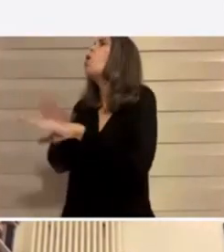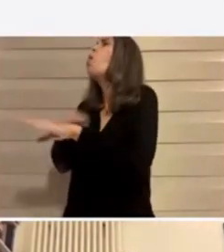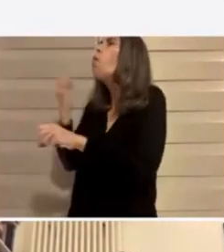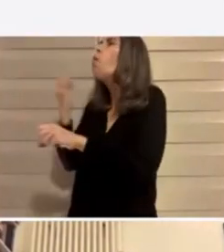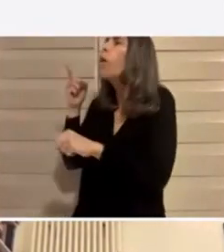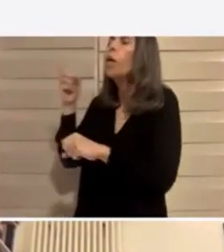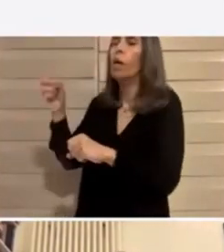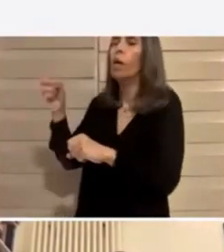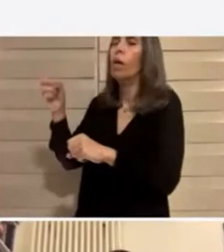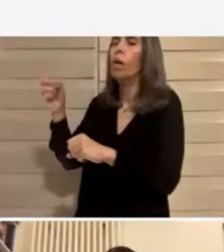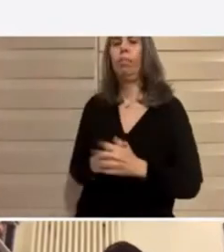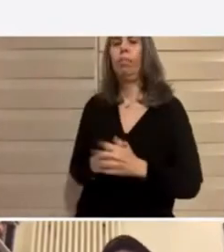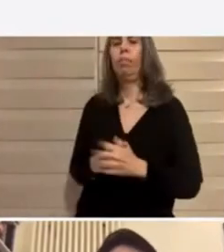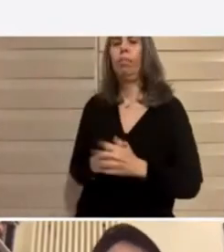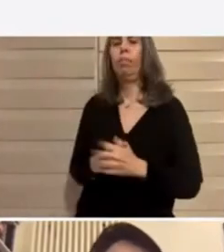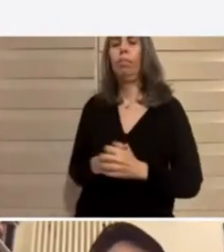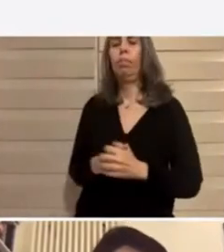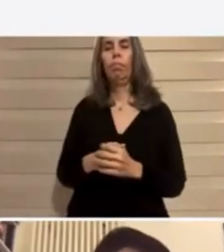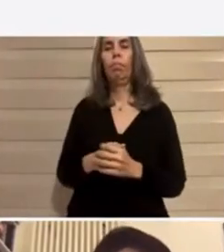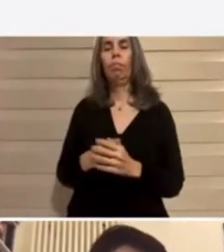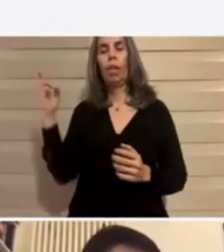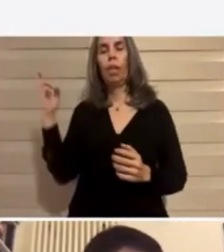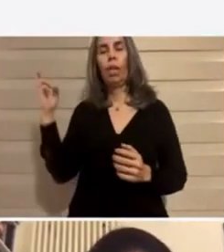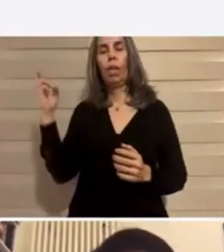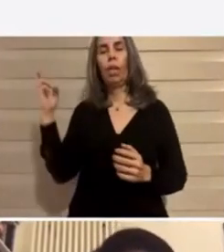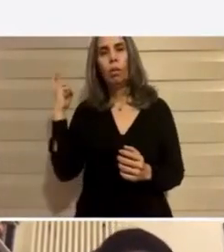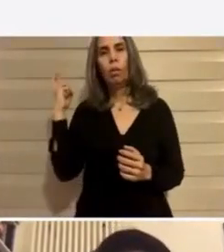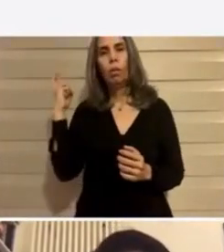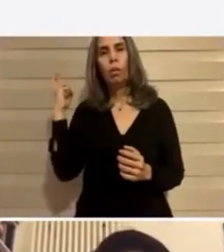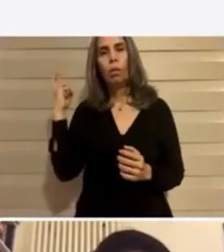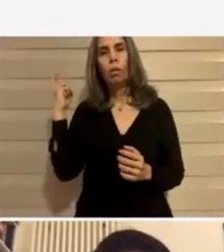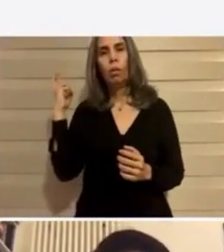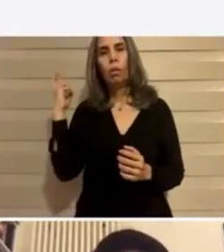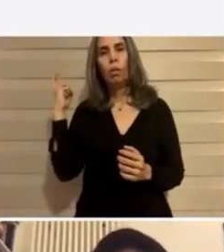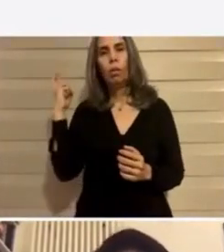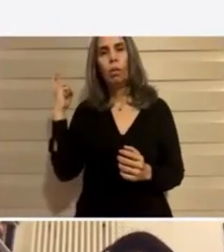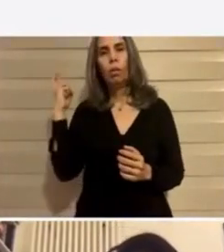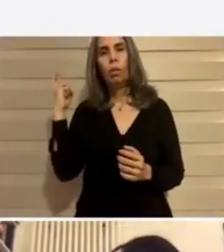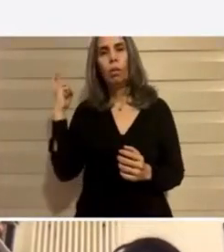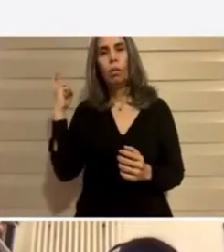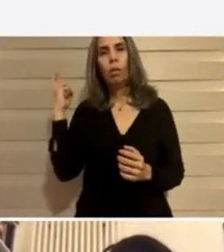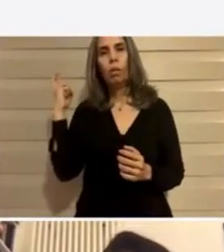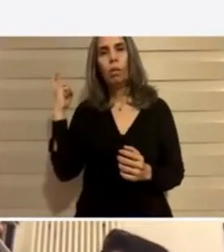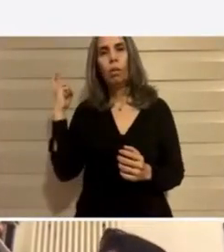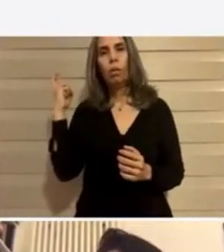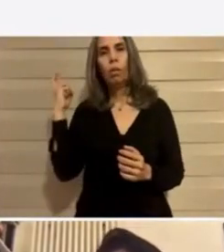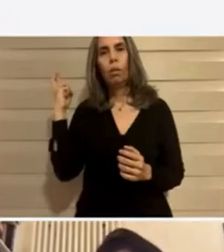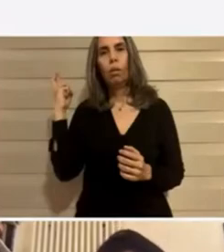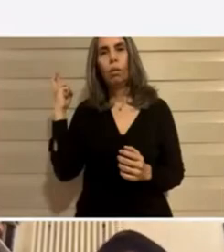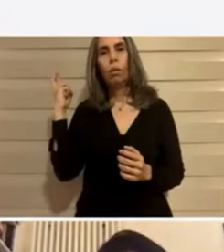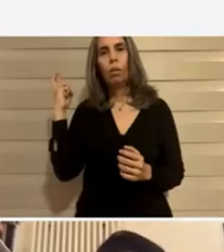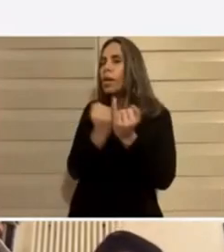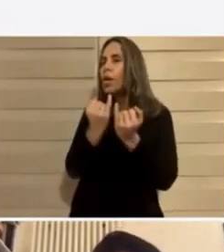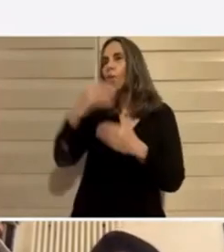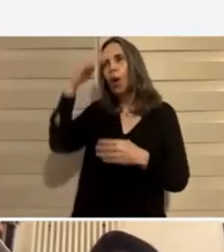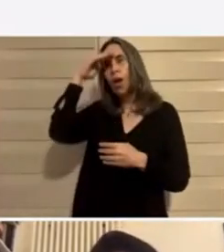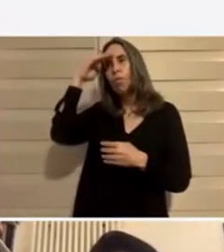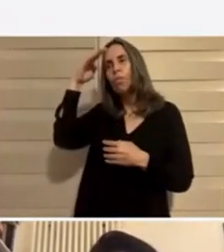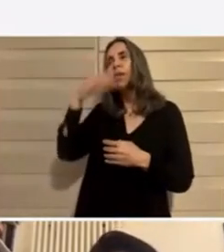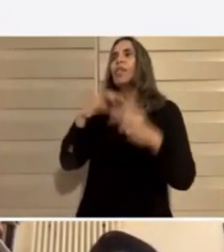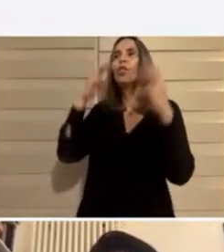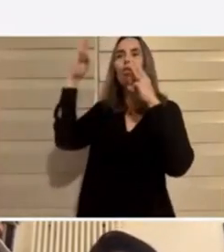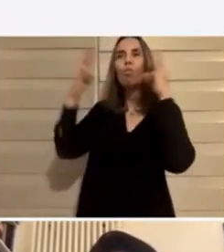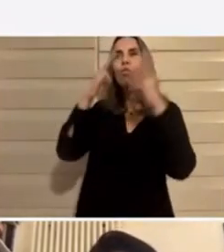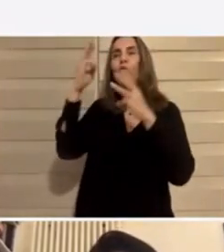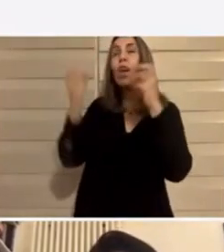pensamos que son aburridos. Yo también pienso que algunos museos son aburridos. son porque creen que vamos a aprender las cosas leyendo.